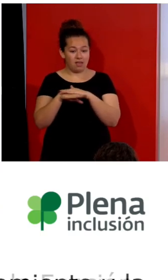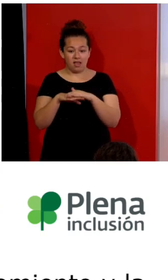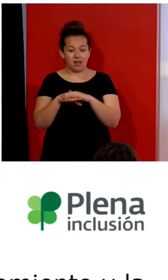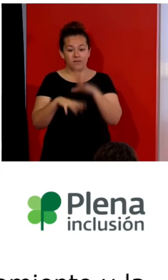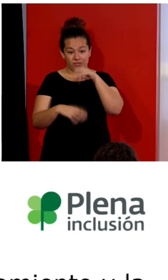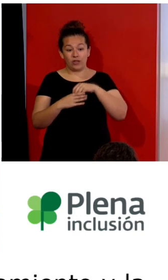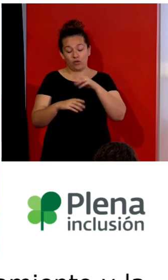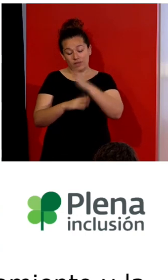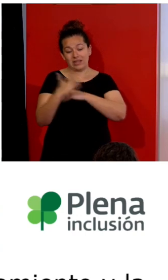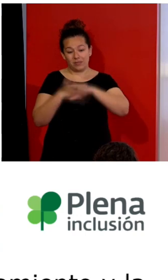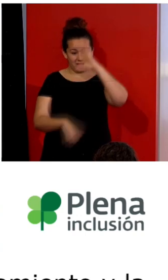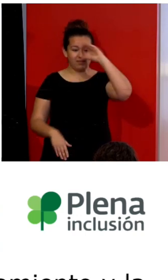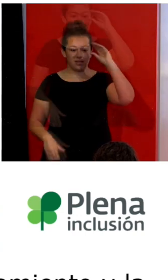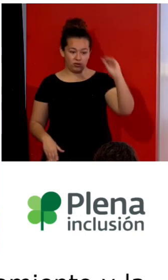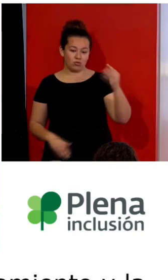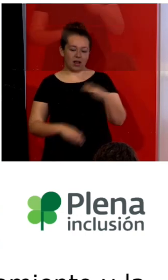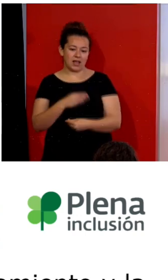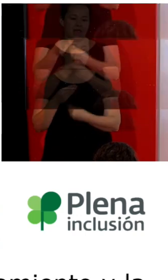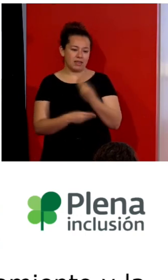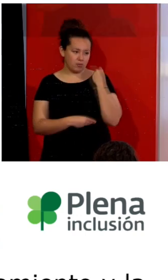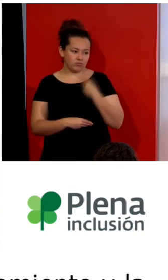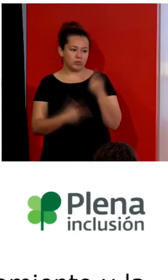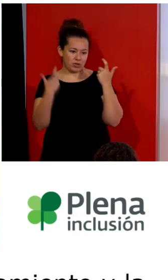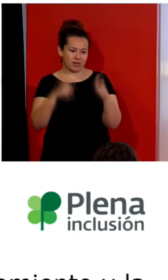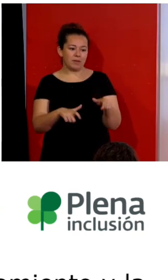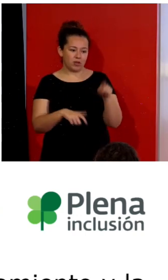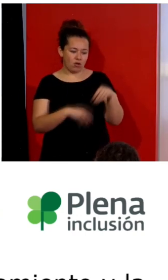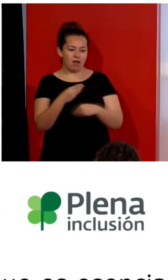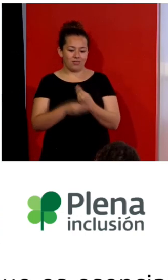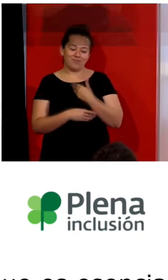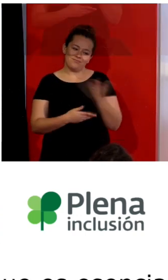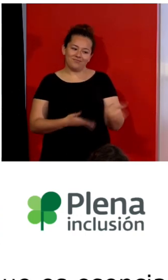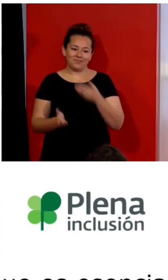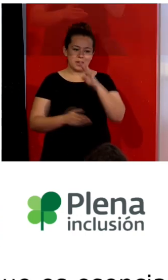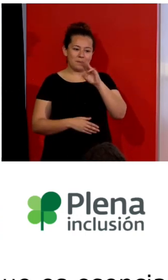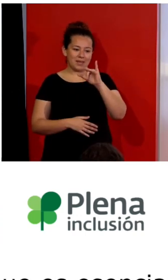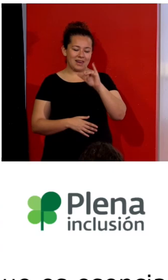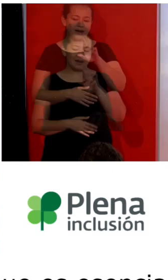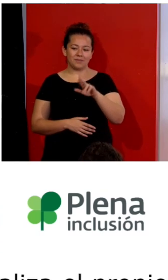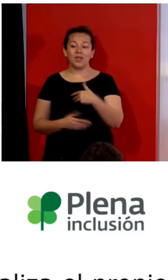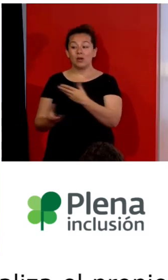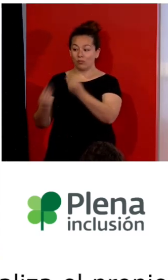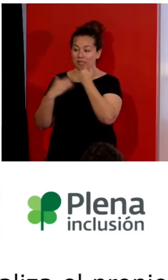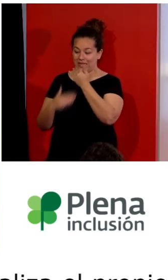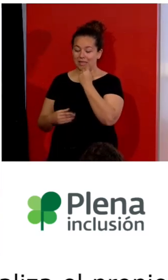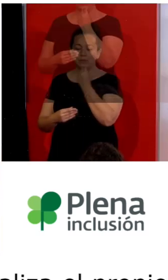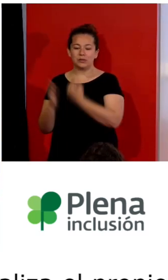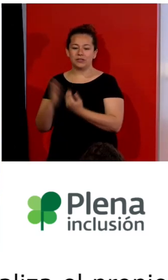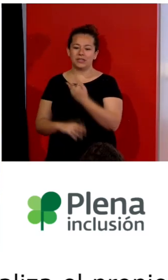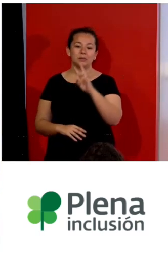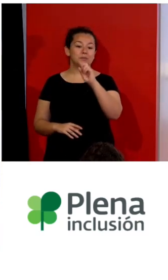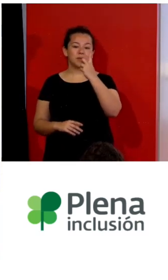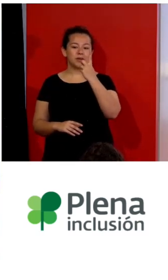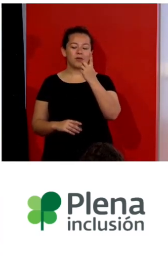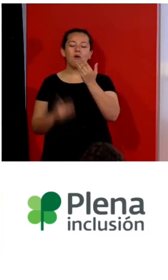discapacidad intelectual que realiza el propio departamento. Adelante, Pilar. Pues muchas gracias, buenos días. Y, en primer lugar,